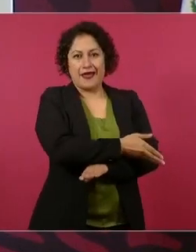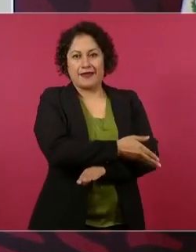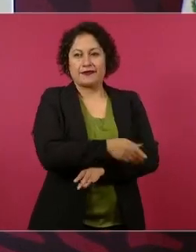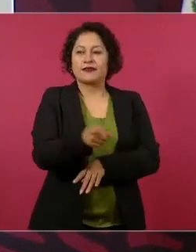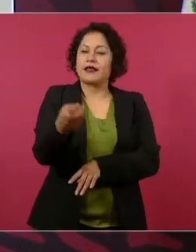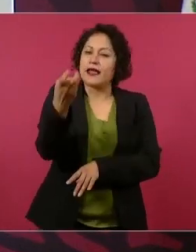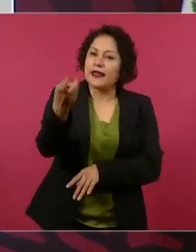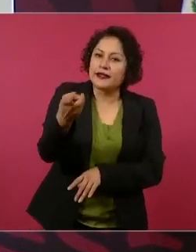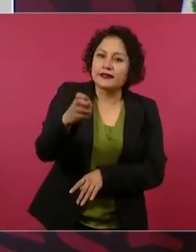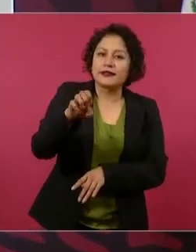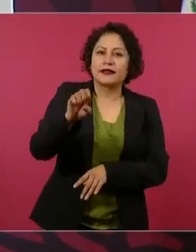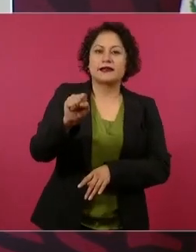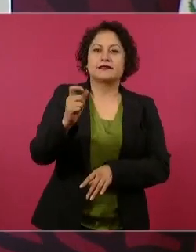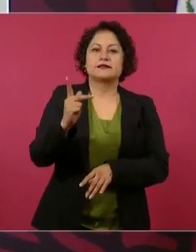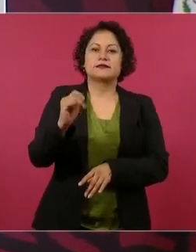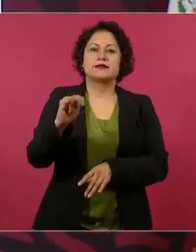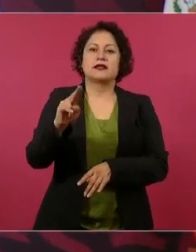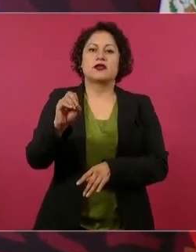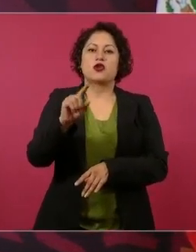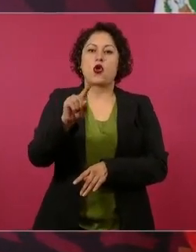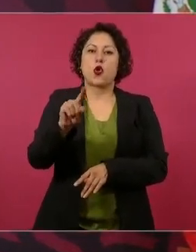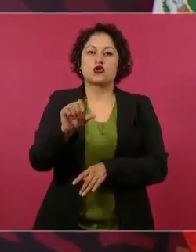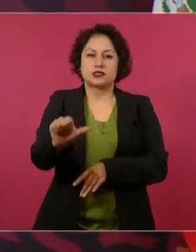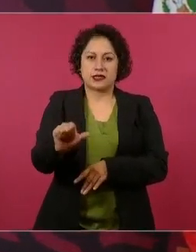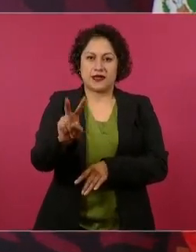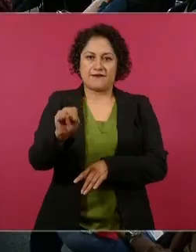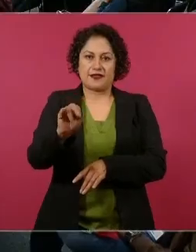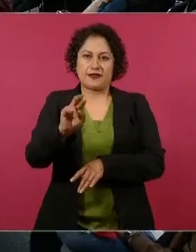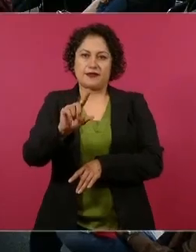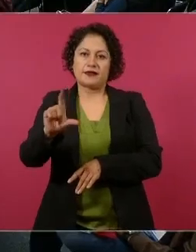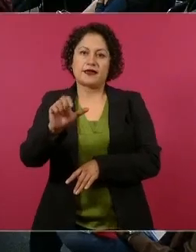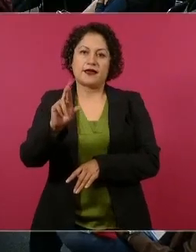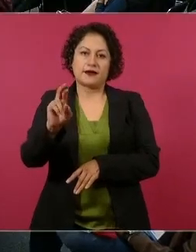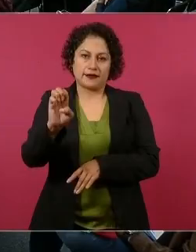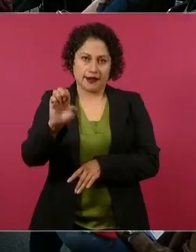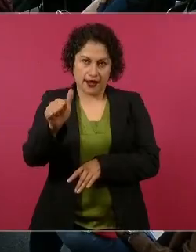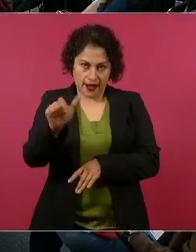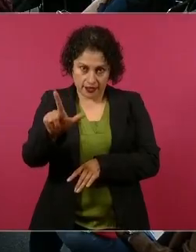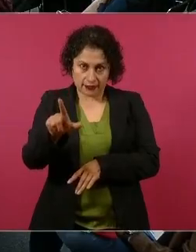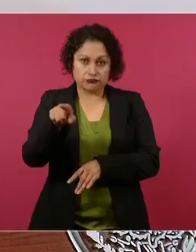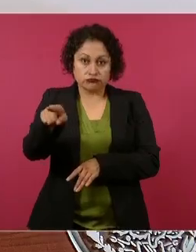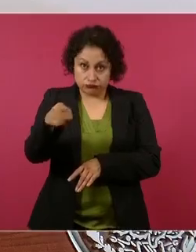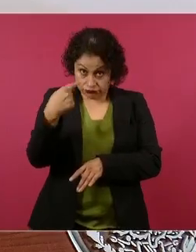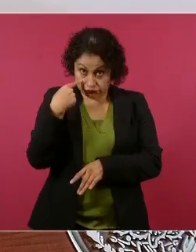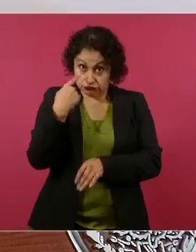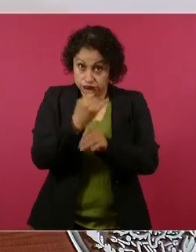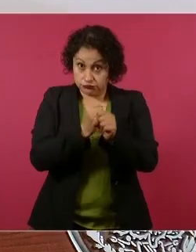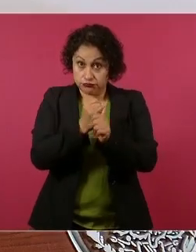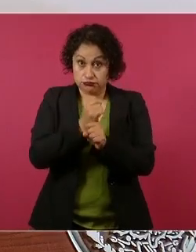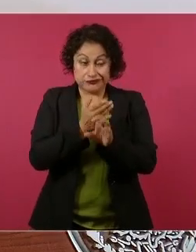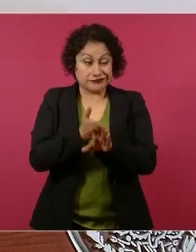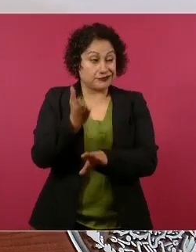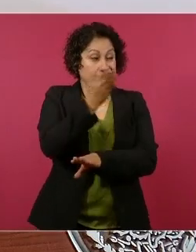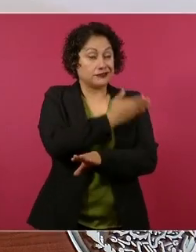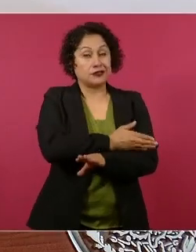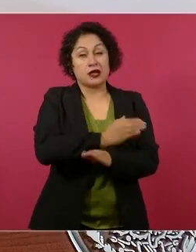Espinosa Villarreal. Ahí se fue a las nubes. Y lo pueden ver. Y nos tocó ir